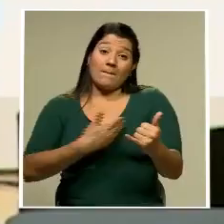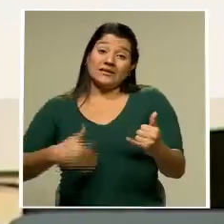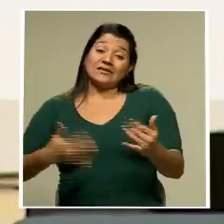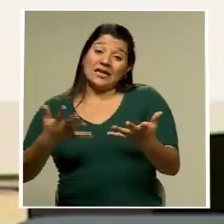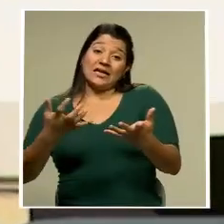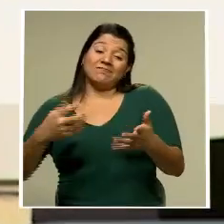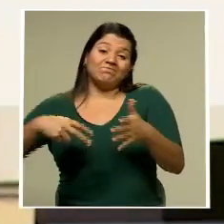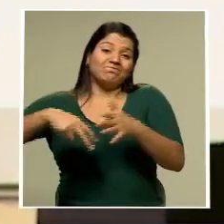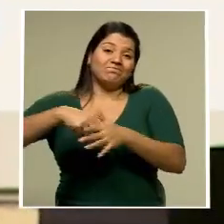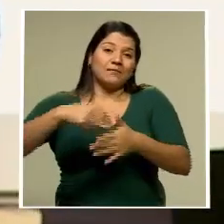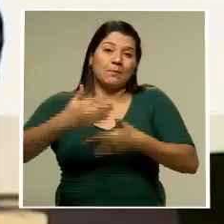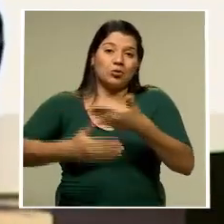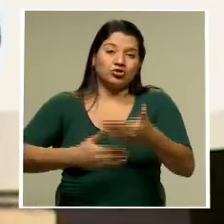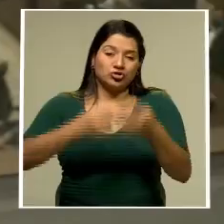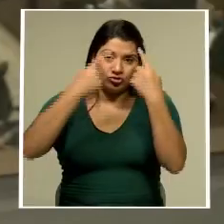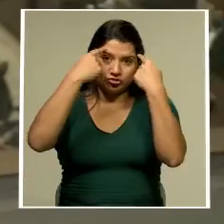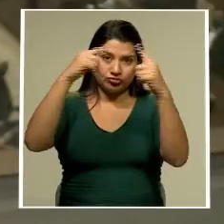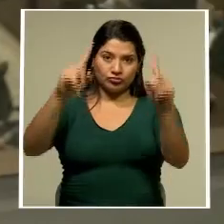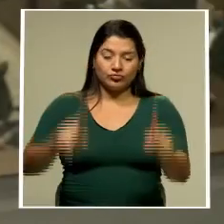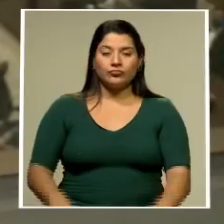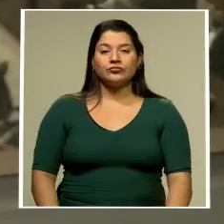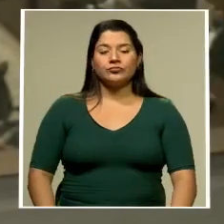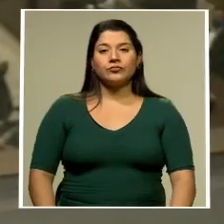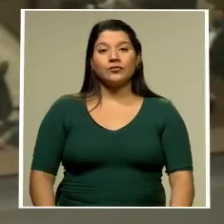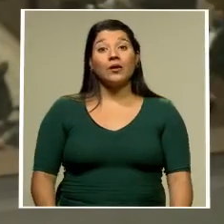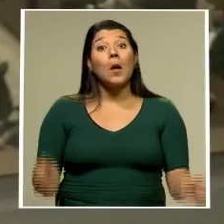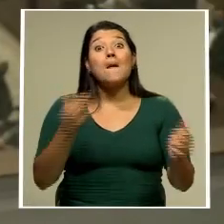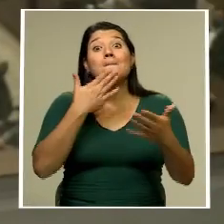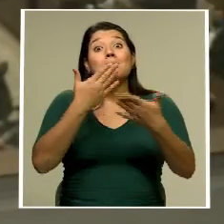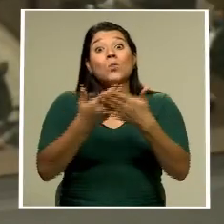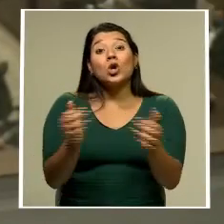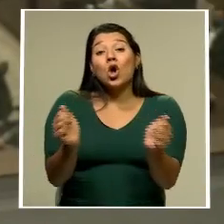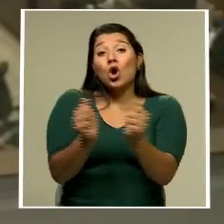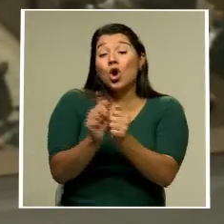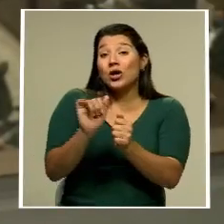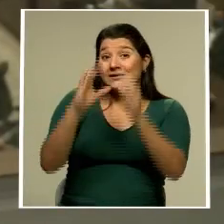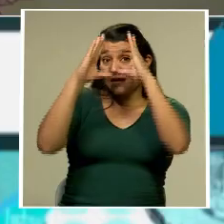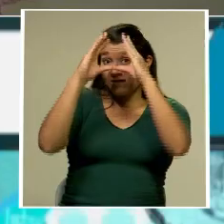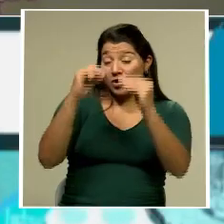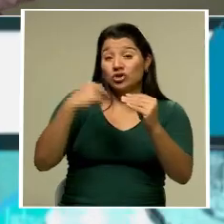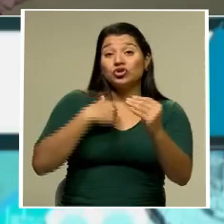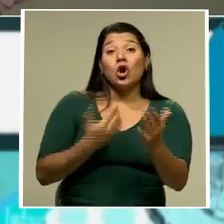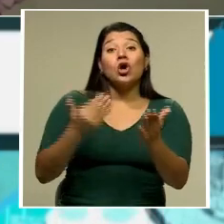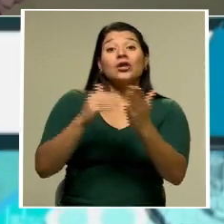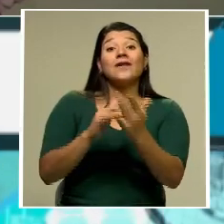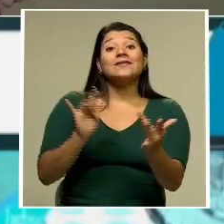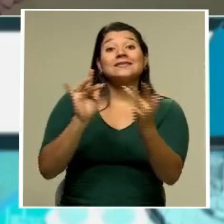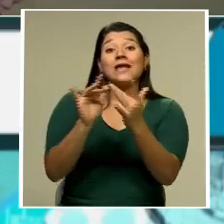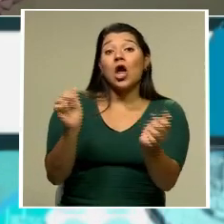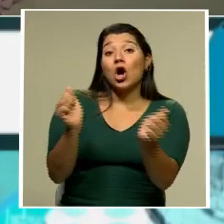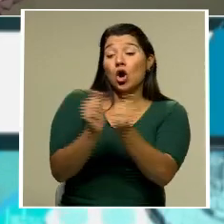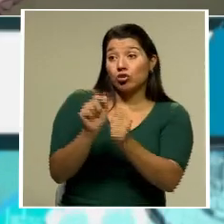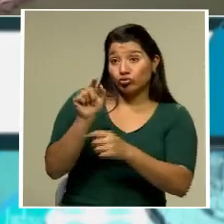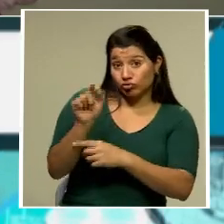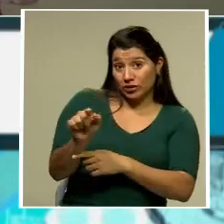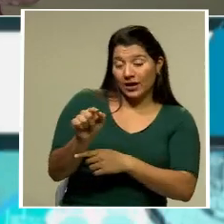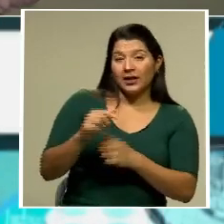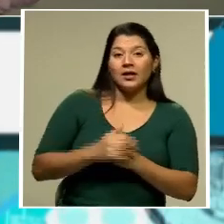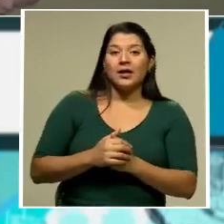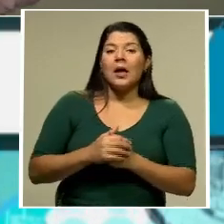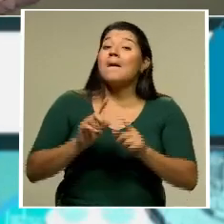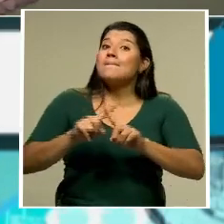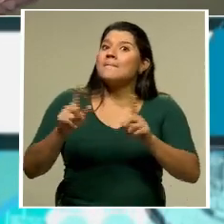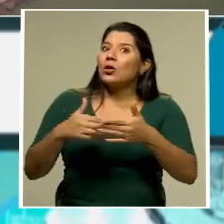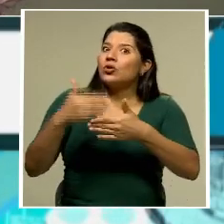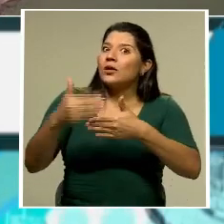manchar el gran logro. Bueno, y con esta información vamos a regresar de momento con ustedes al set principal de Costa Rica Noticias, pero